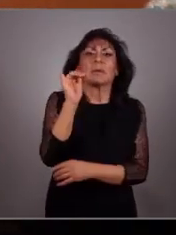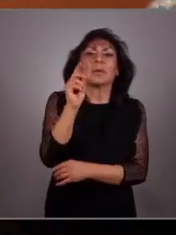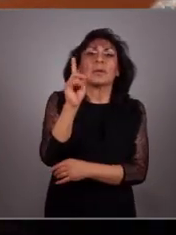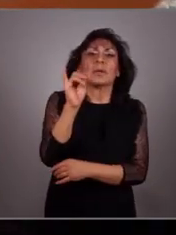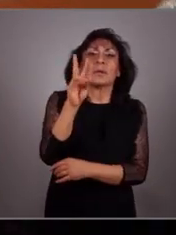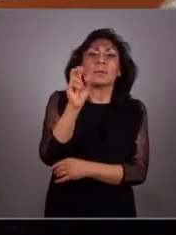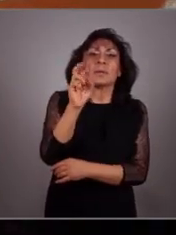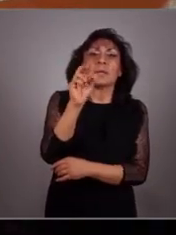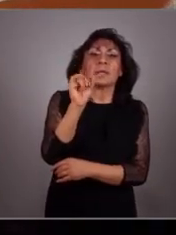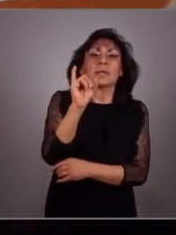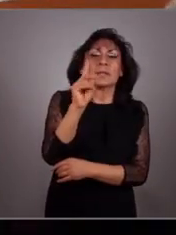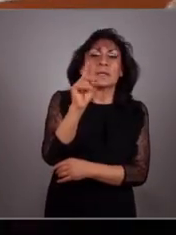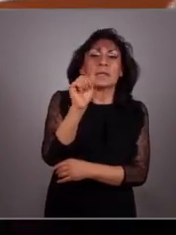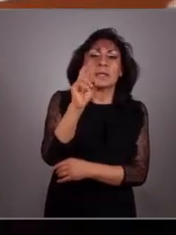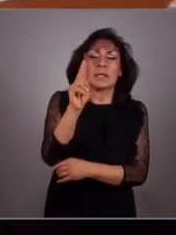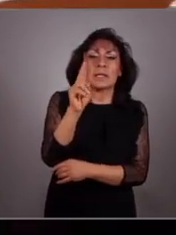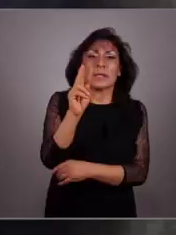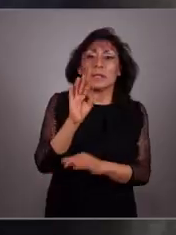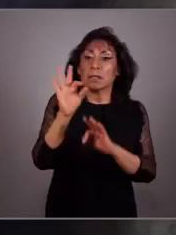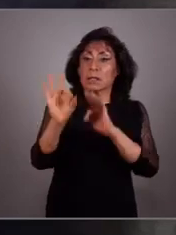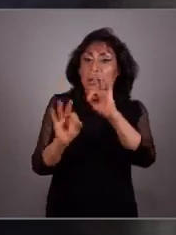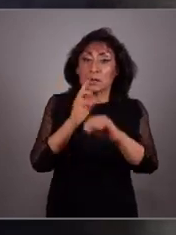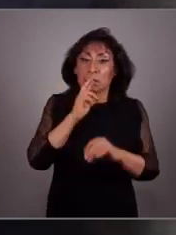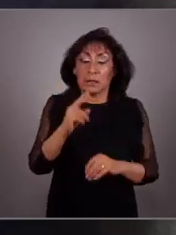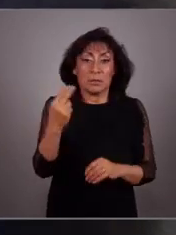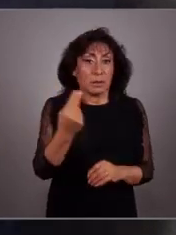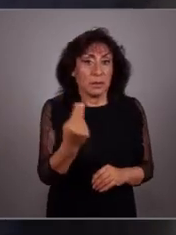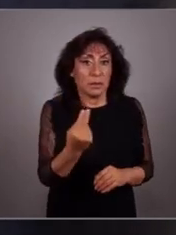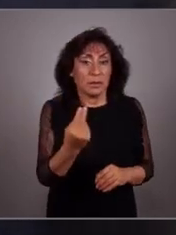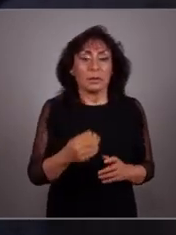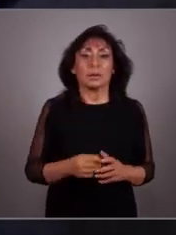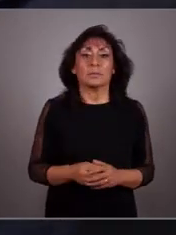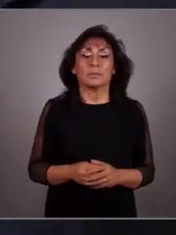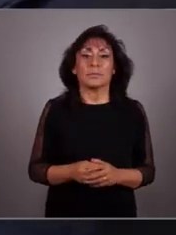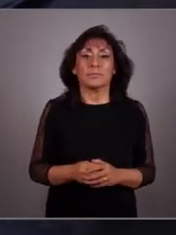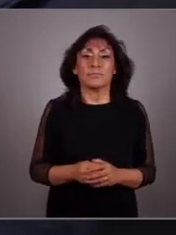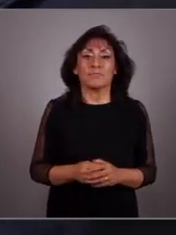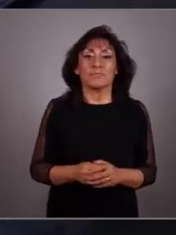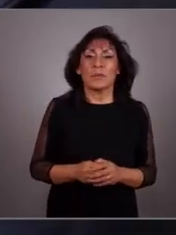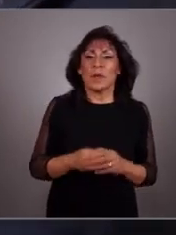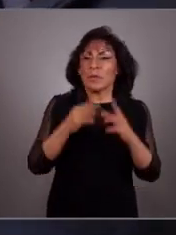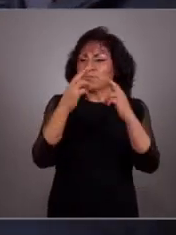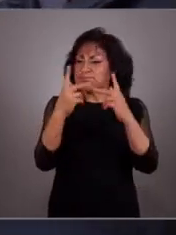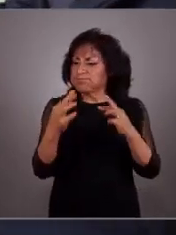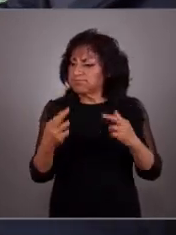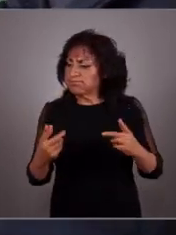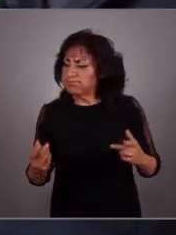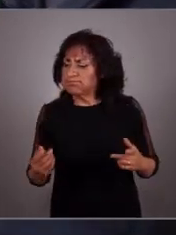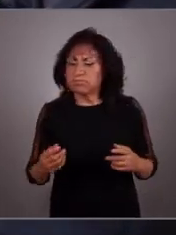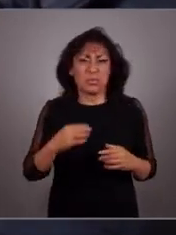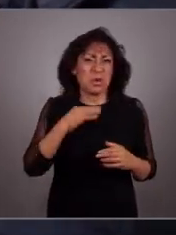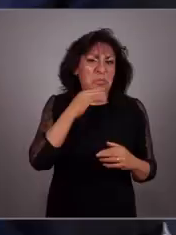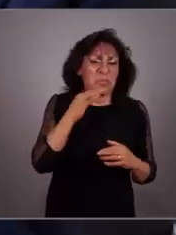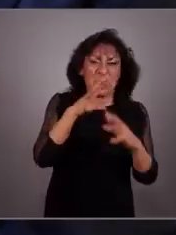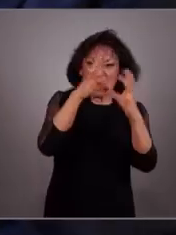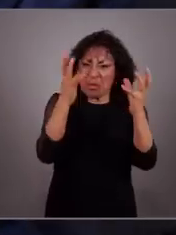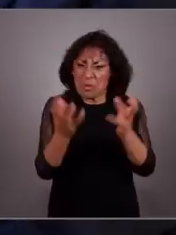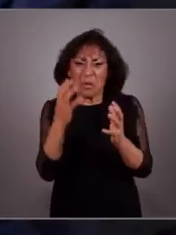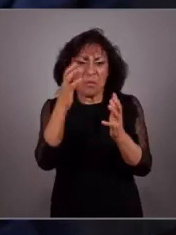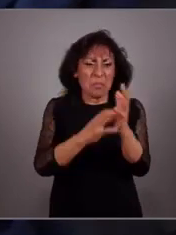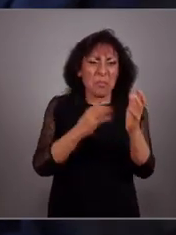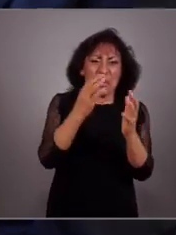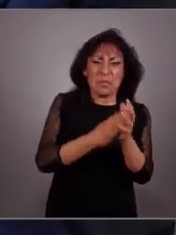la biodiversidad merecen un mejor trato. No más destrucción, contaminación o